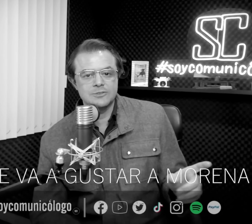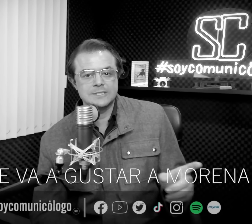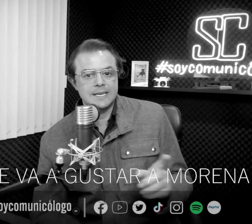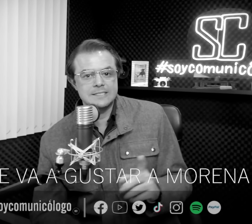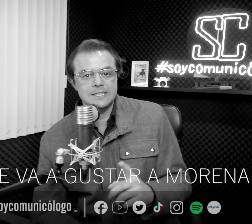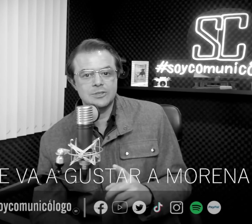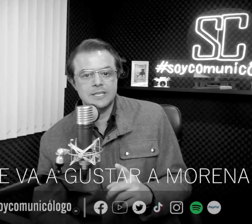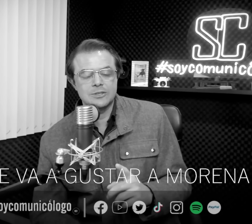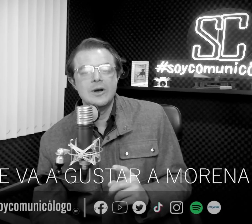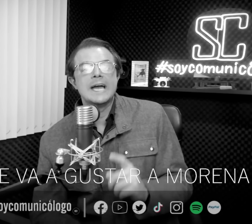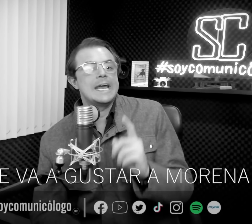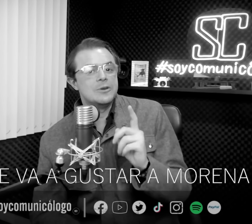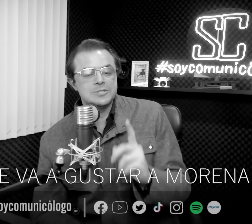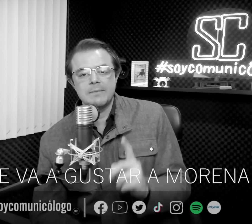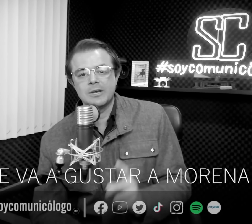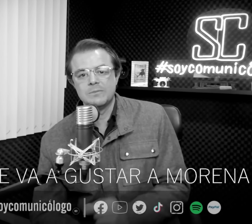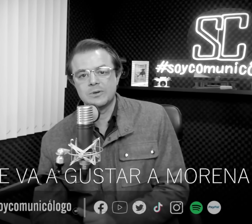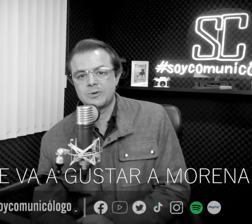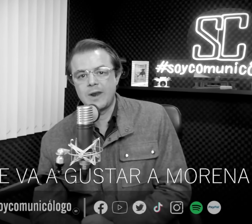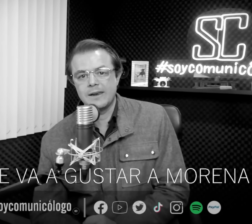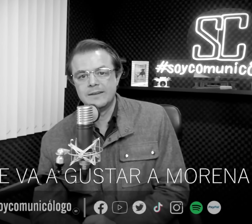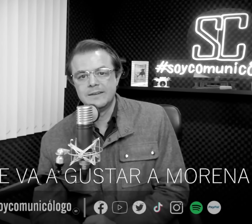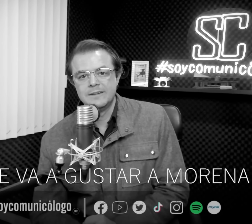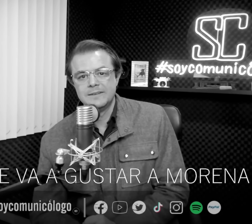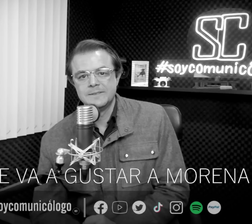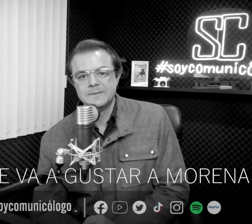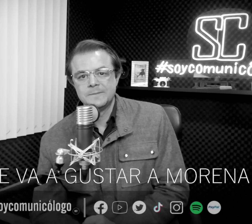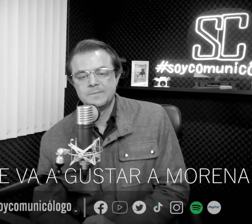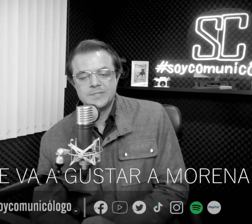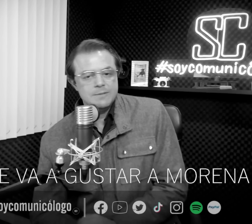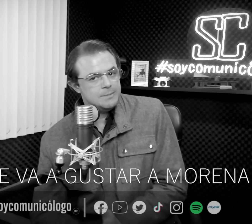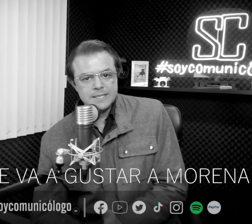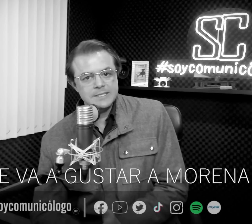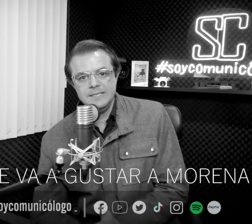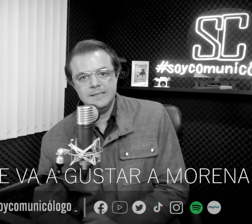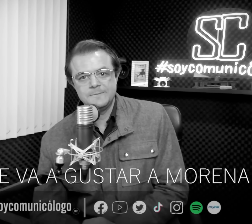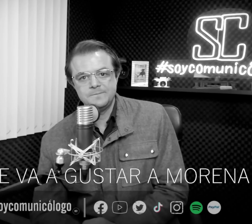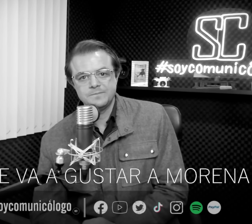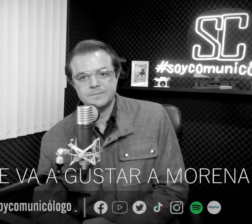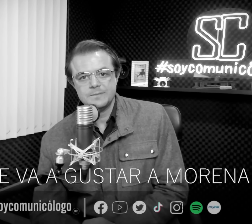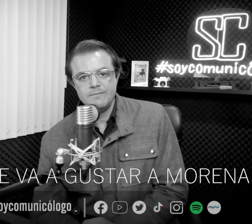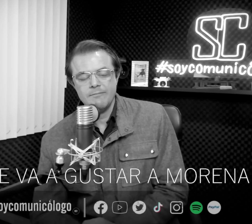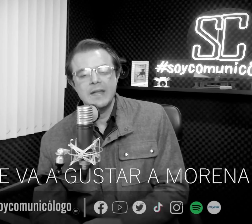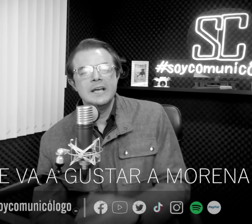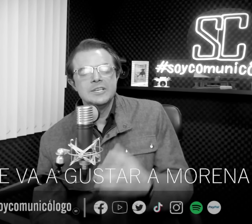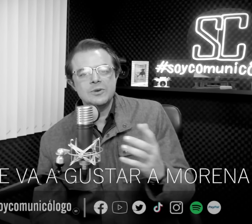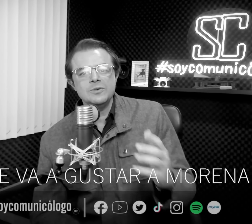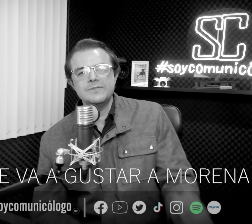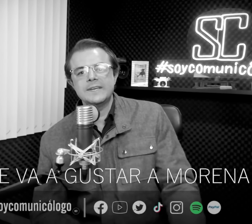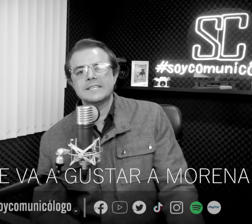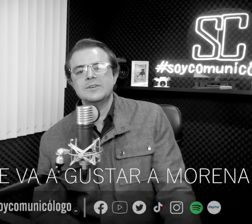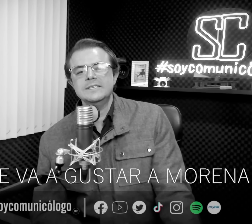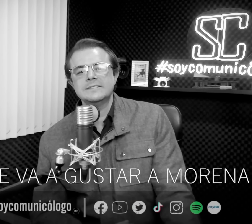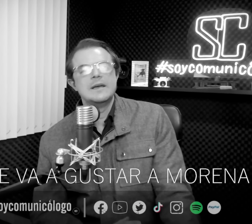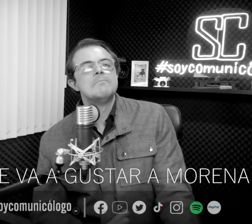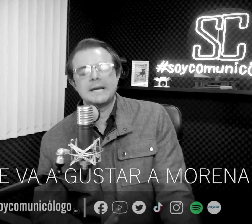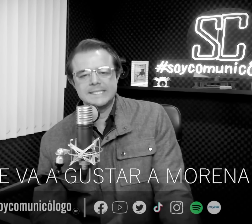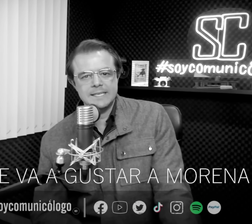mexicanos esté creciendo tanto que no saben cómo controlarla simplemente es así son